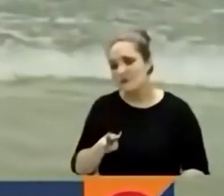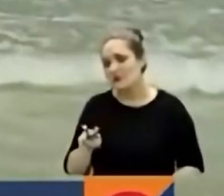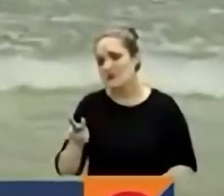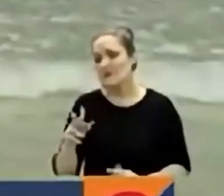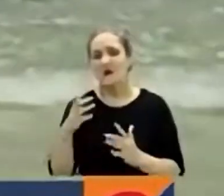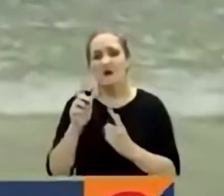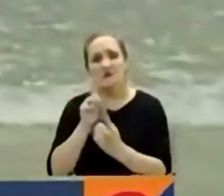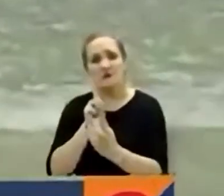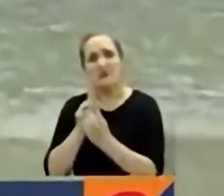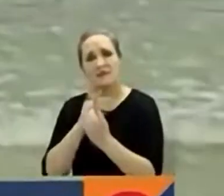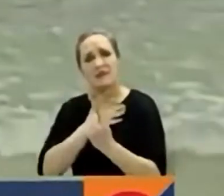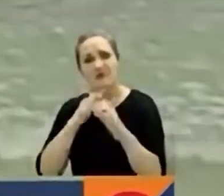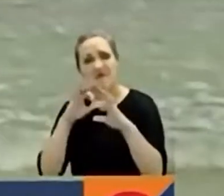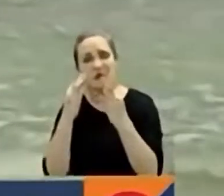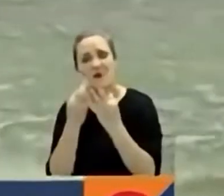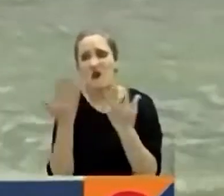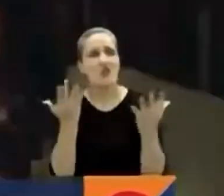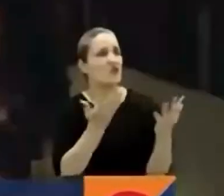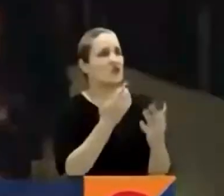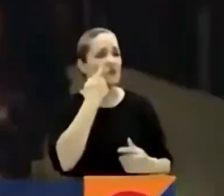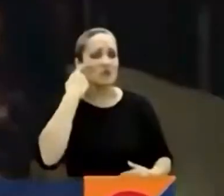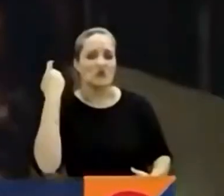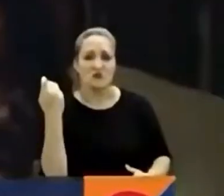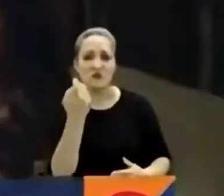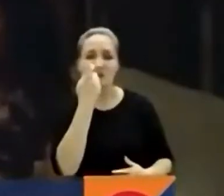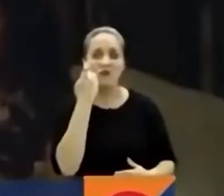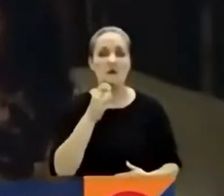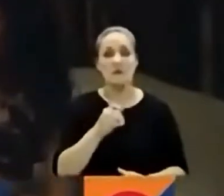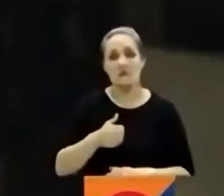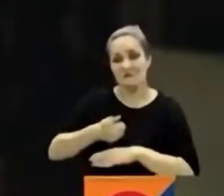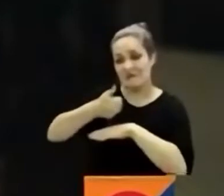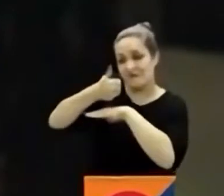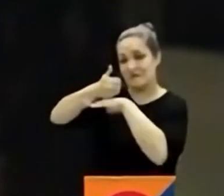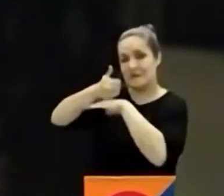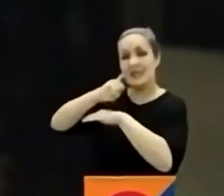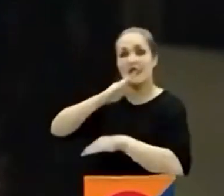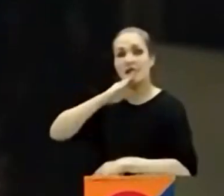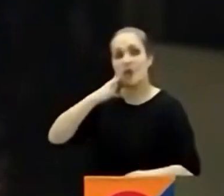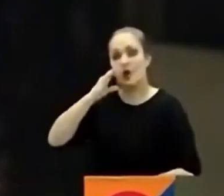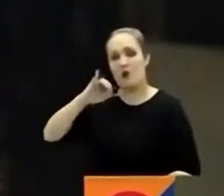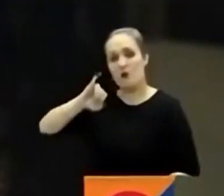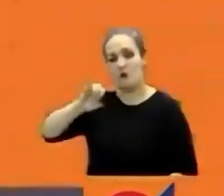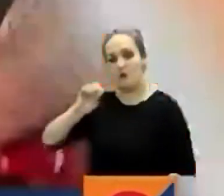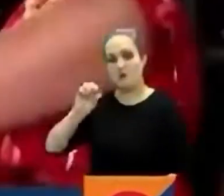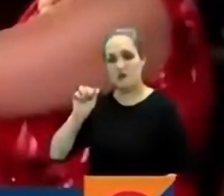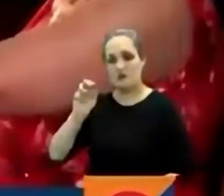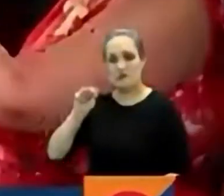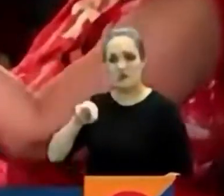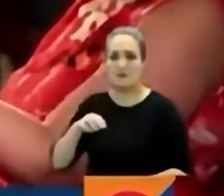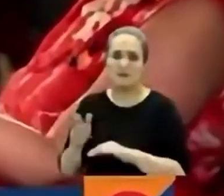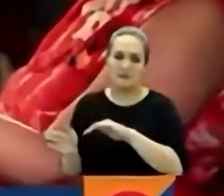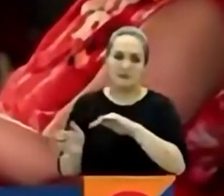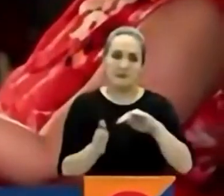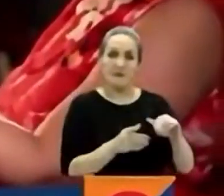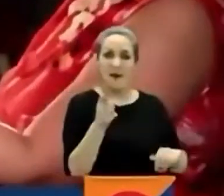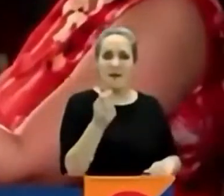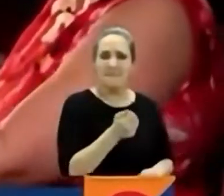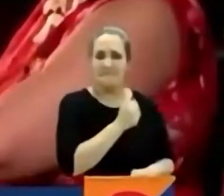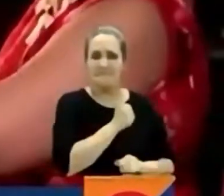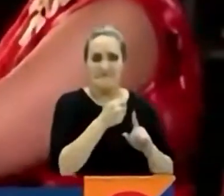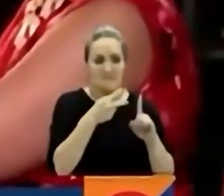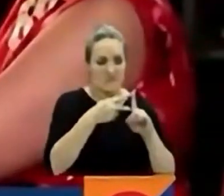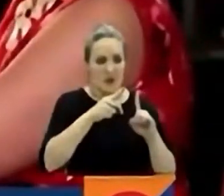la familia que han perdido. La cinta es dirigida por Joan Gómez. Usted creo que me quiere. Para los amantes del